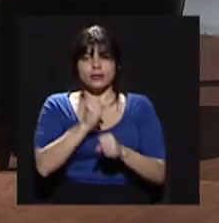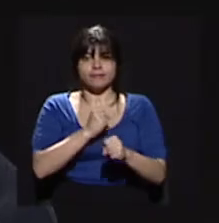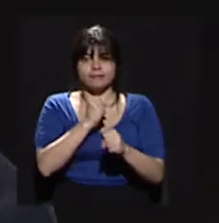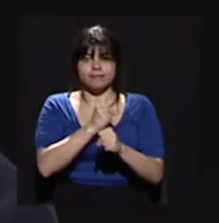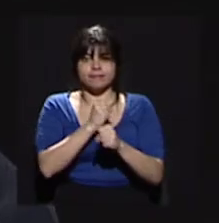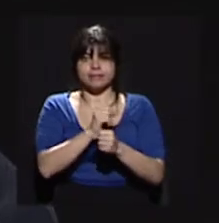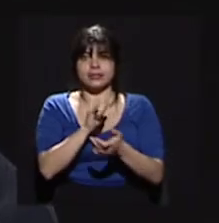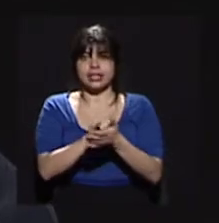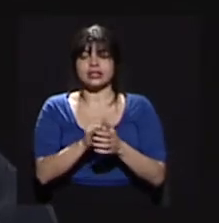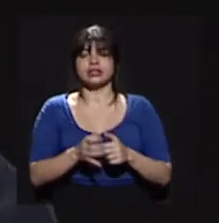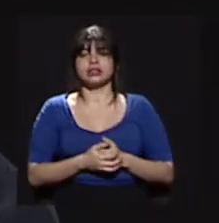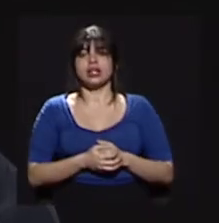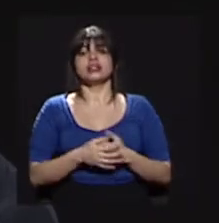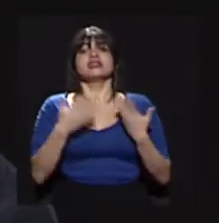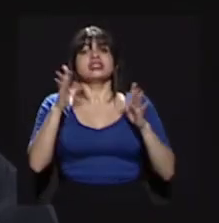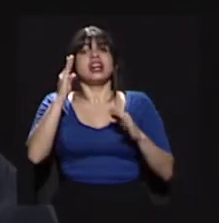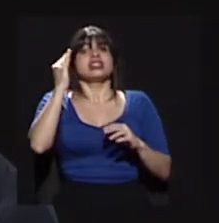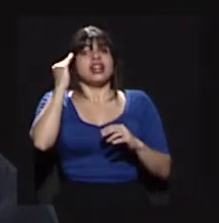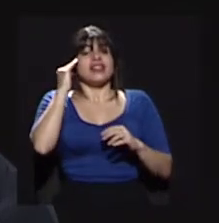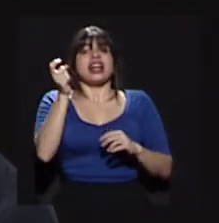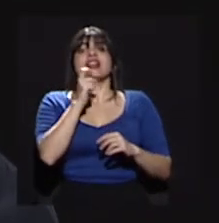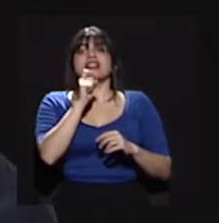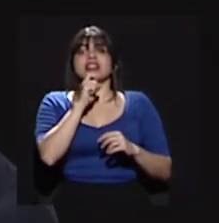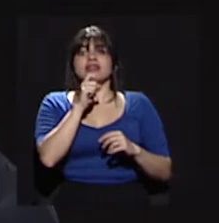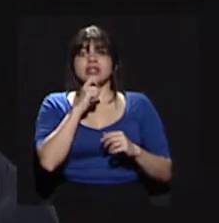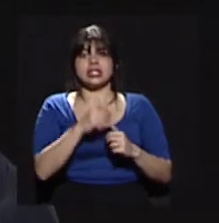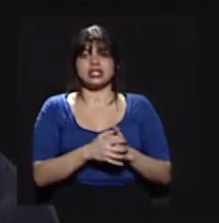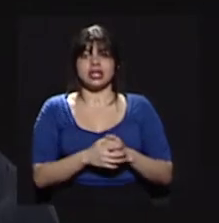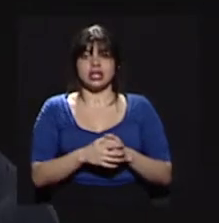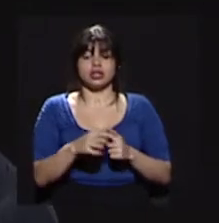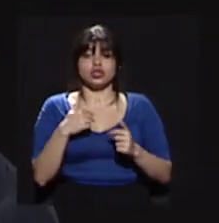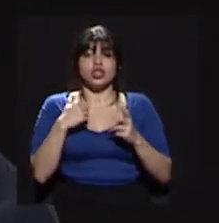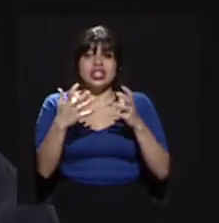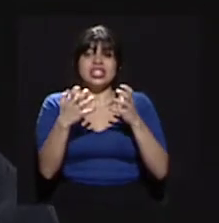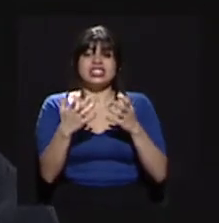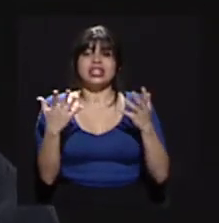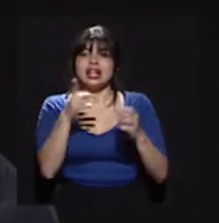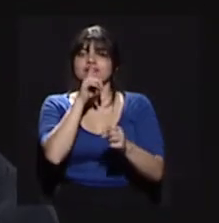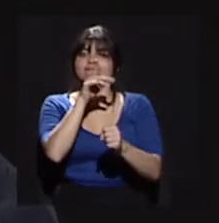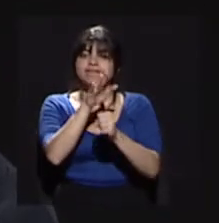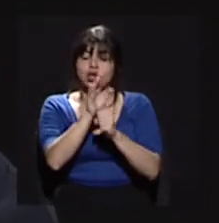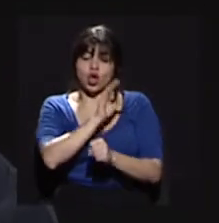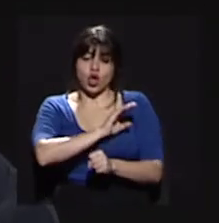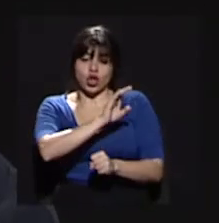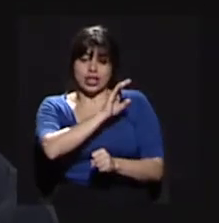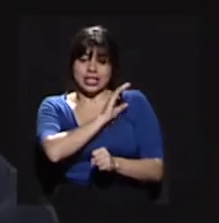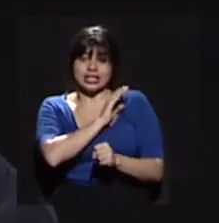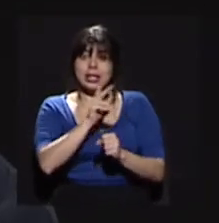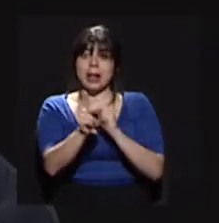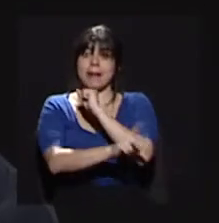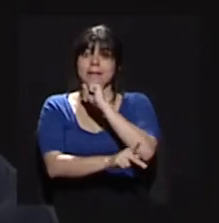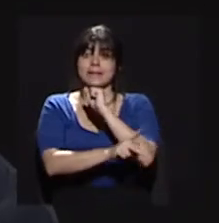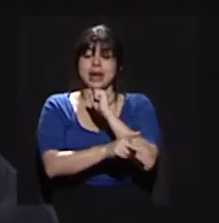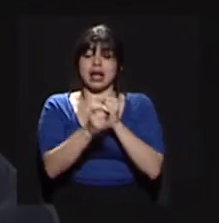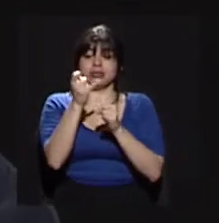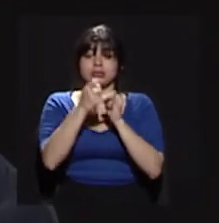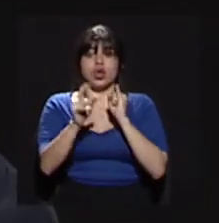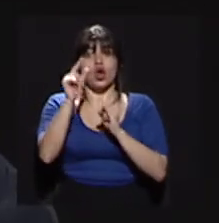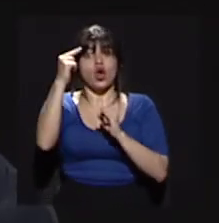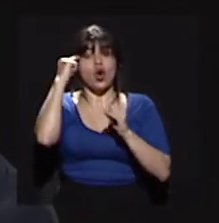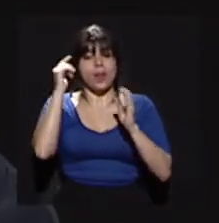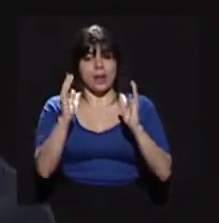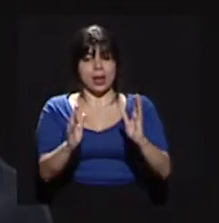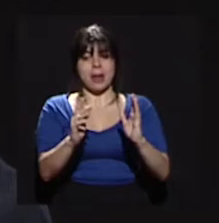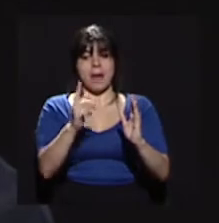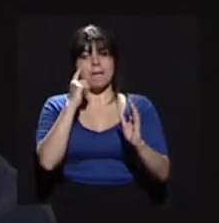que se sabía que iba a ser difícil yo lo que quisiera es garantizar que las condiciones en las que queda el país al final del gobierno sean